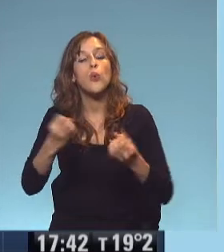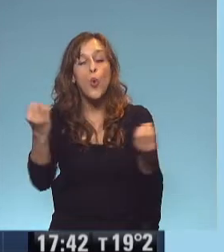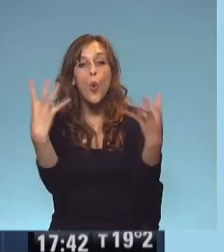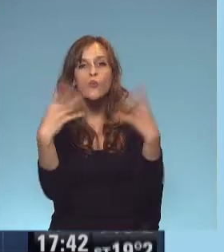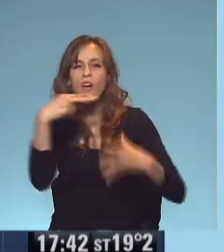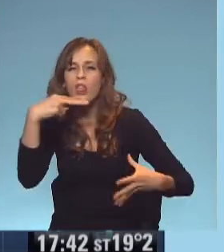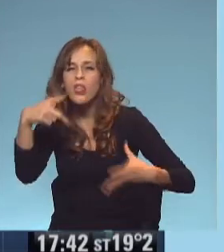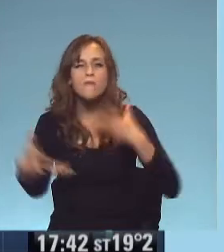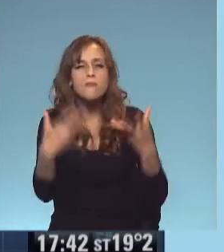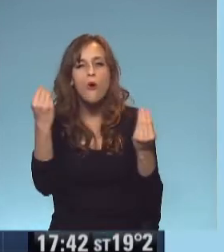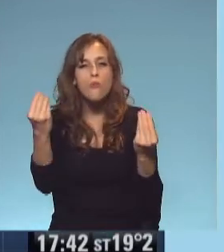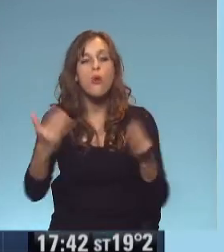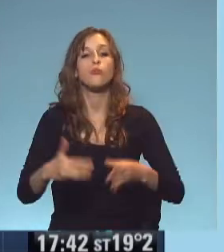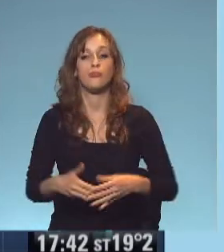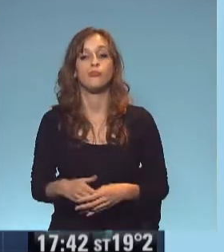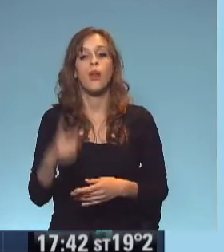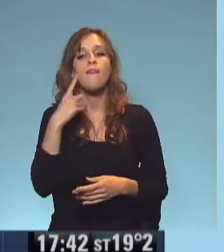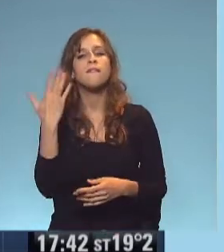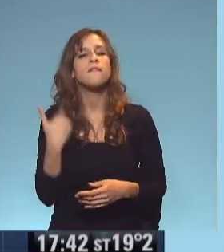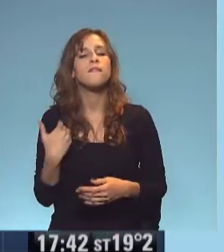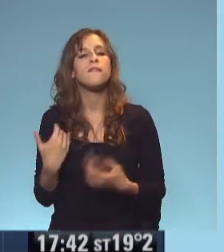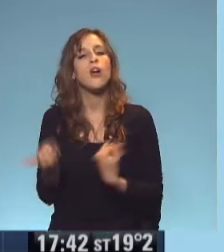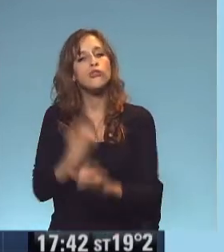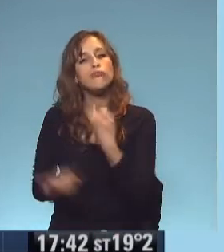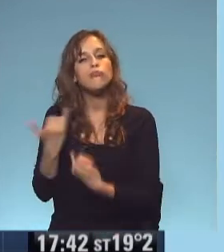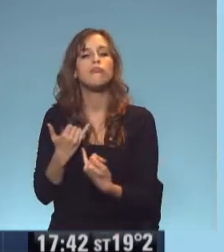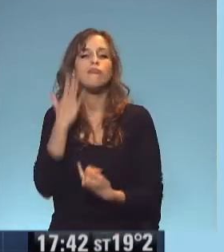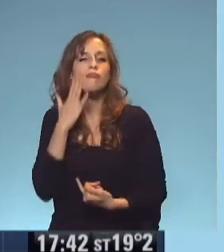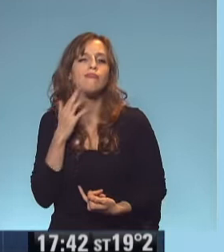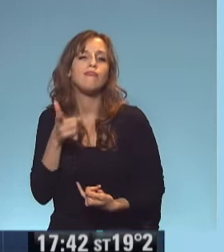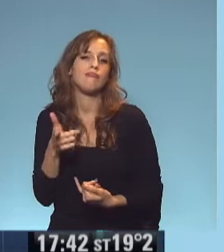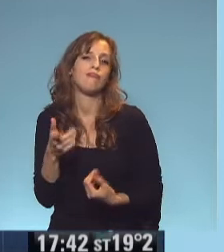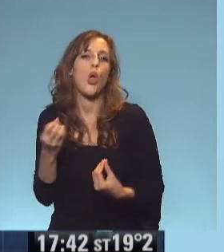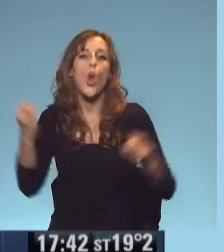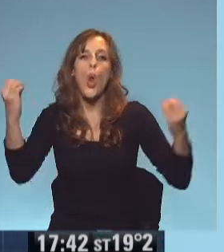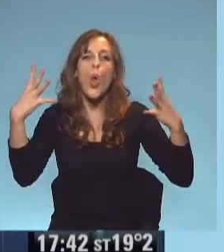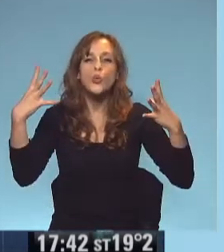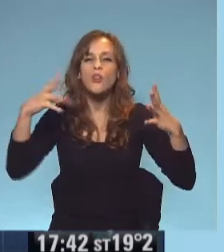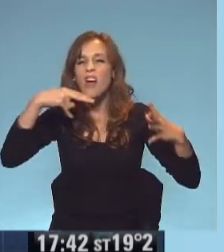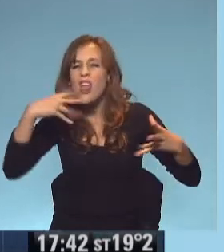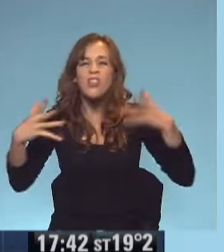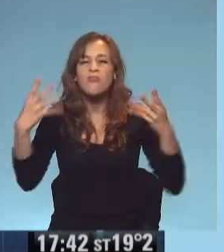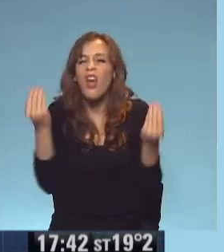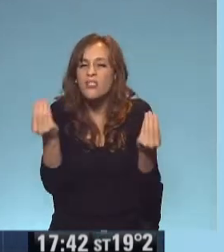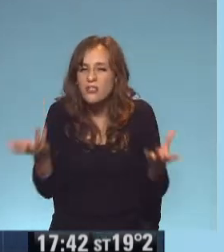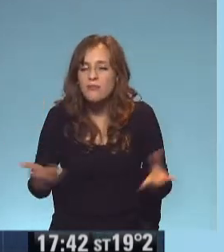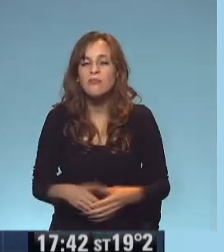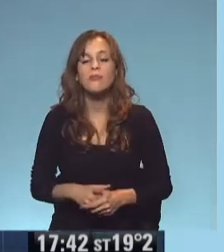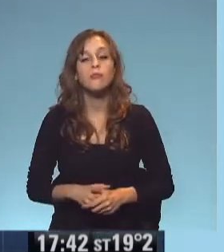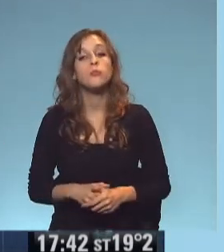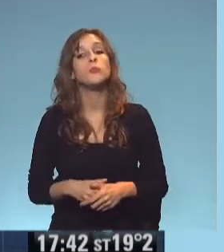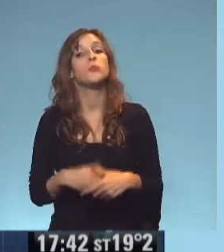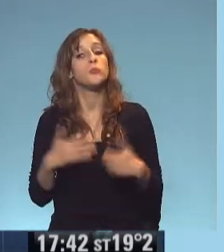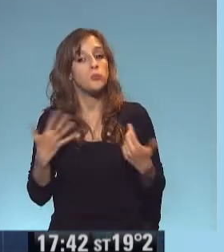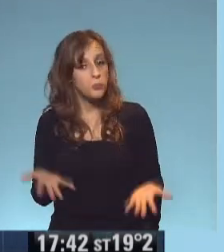Quiero escuchar ideas sobre qué puede estar generando esas extrañas luces en la noche. ¿Señor Stokes? Lo